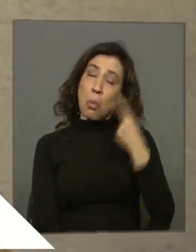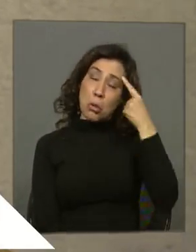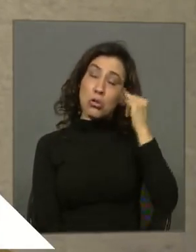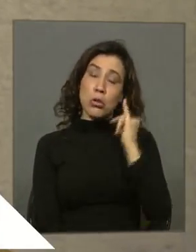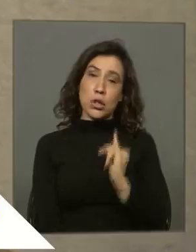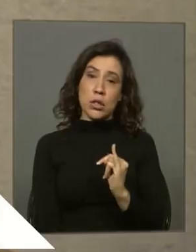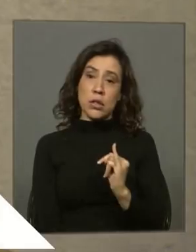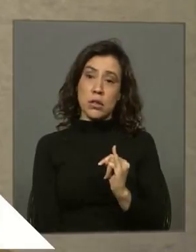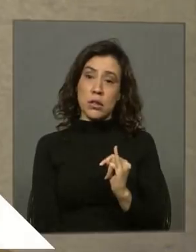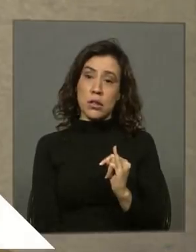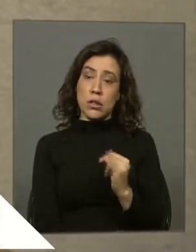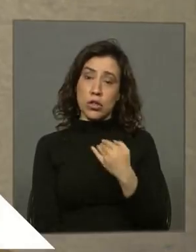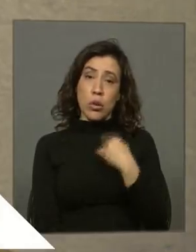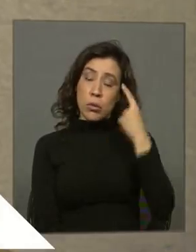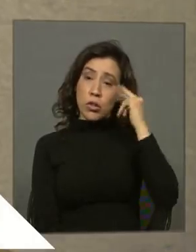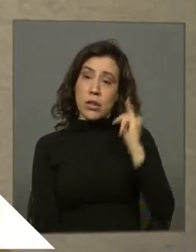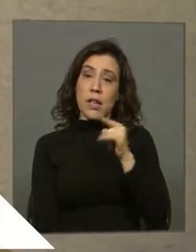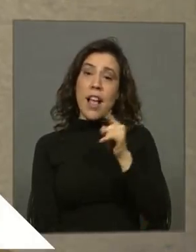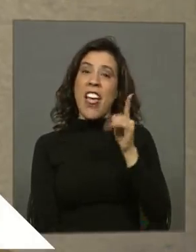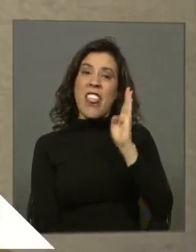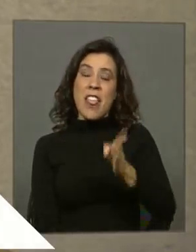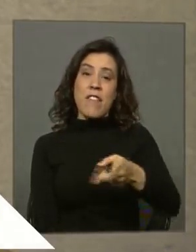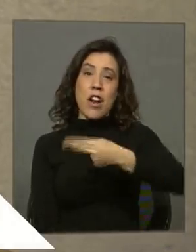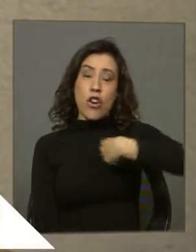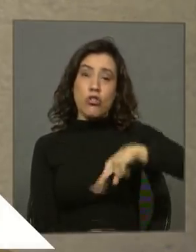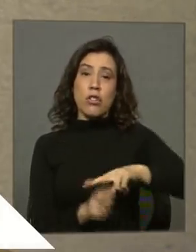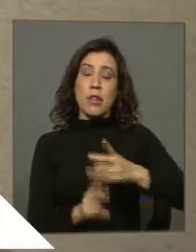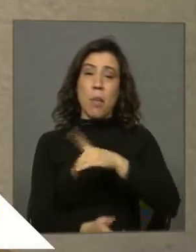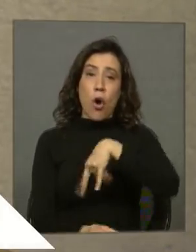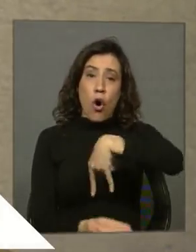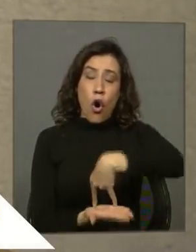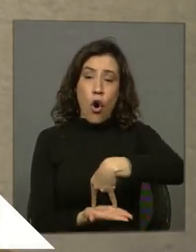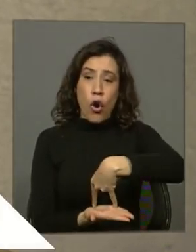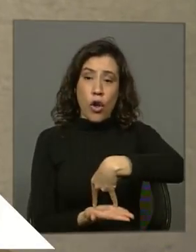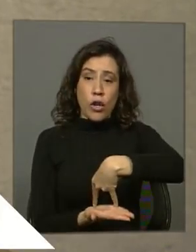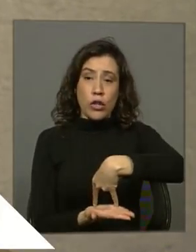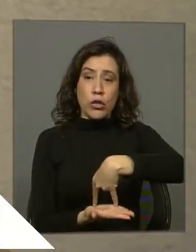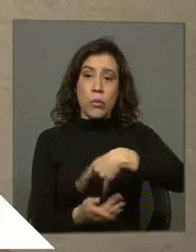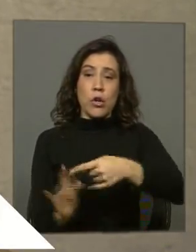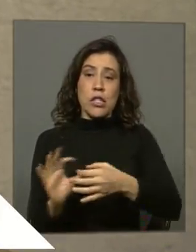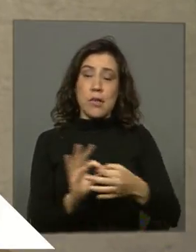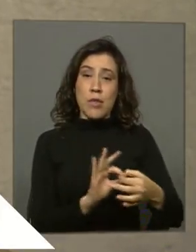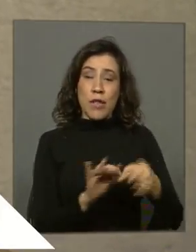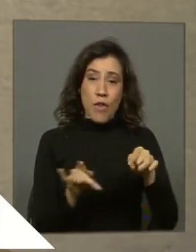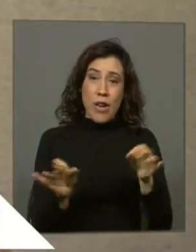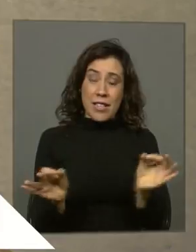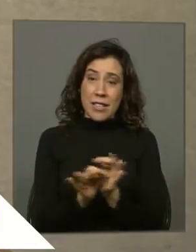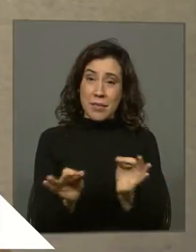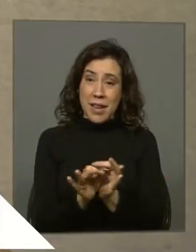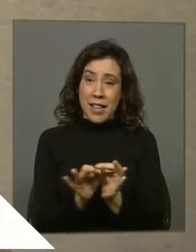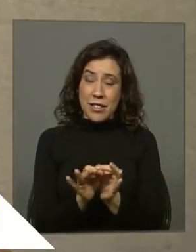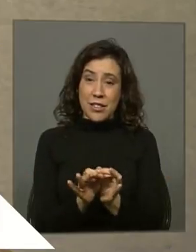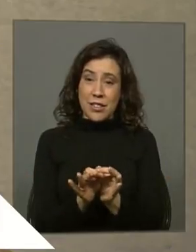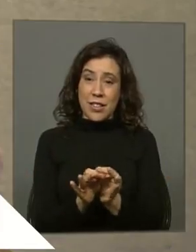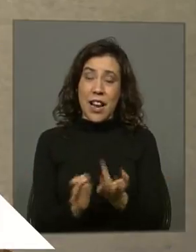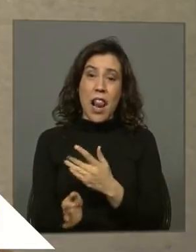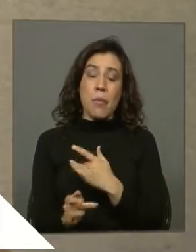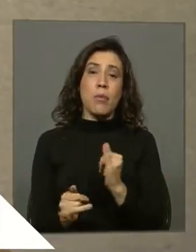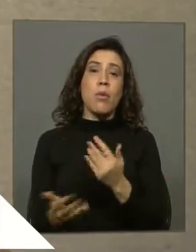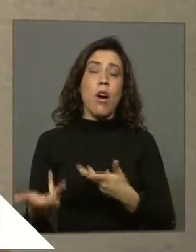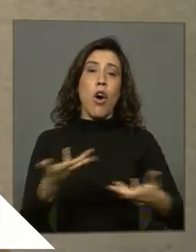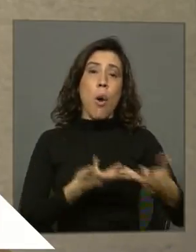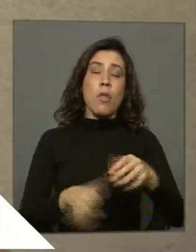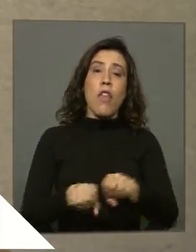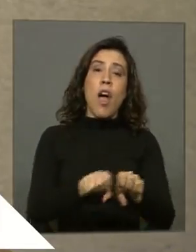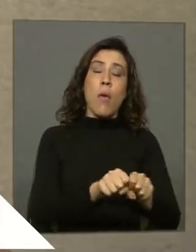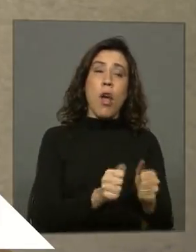y yo no solo creo que sí creo que es un deber nuestro hacerlo como parlamento como congreso y por eso es que ese argumento que lamentablemente fue compartido por